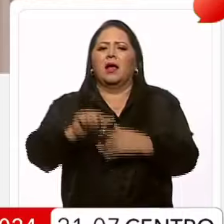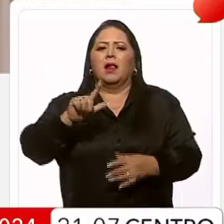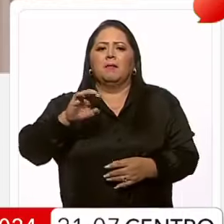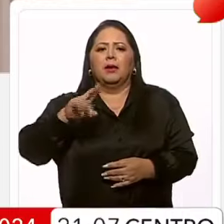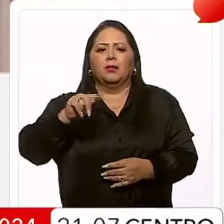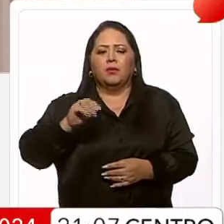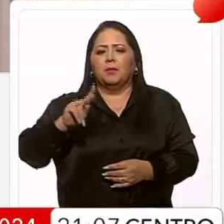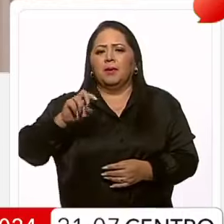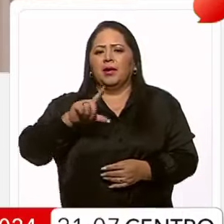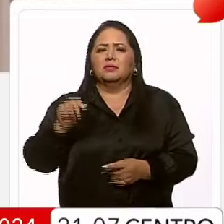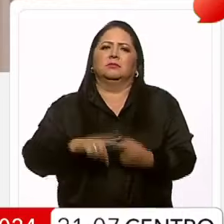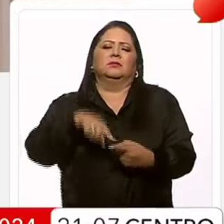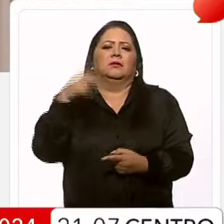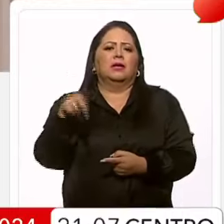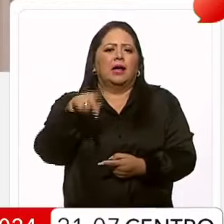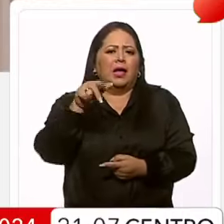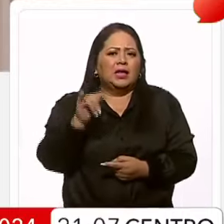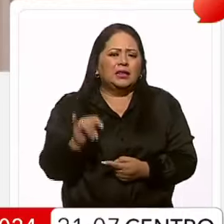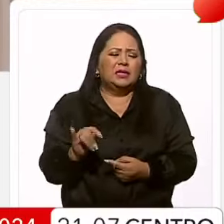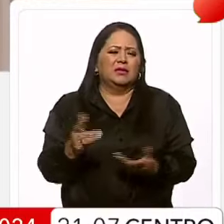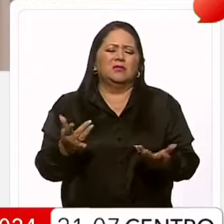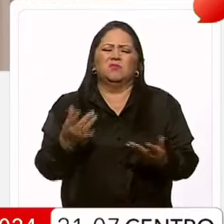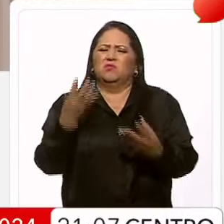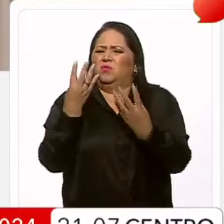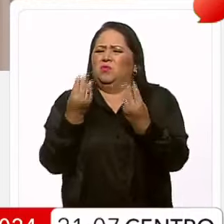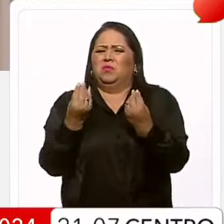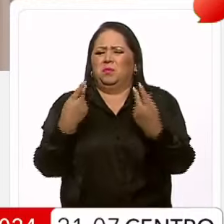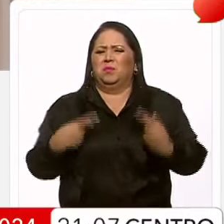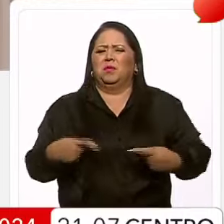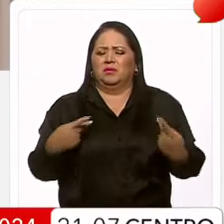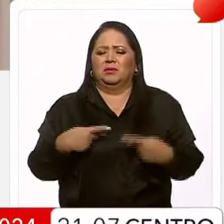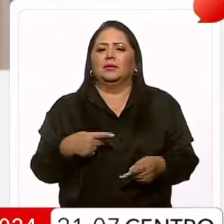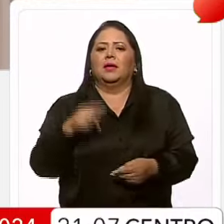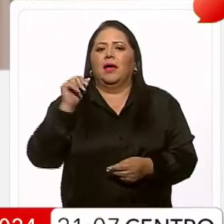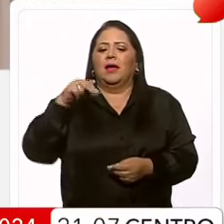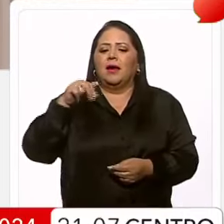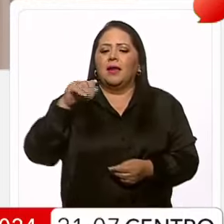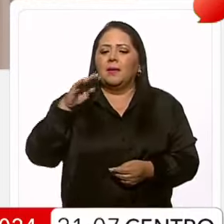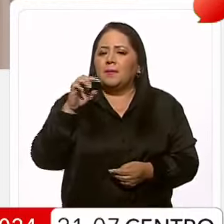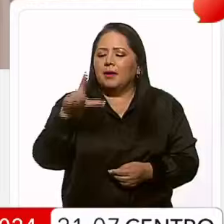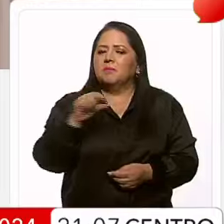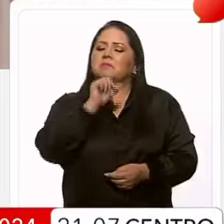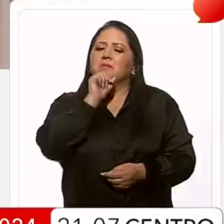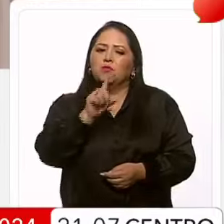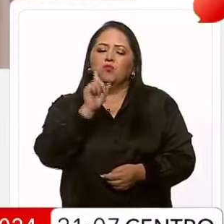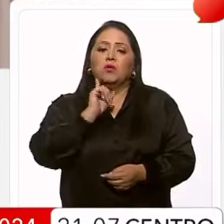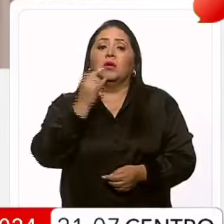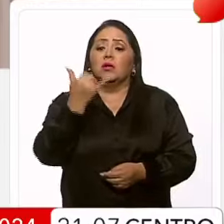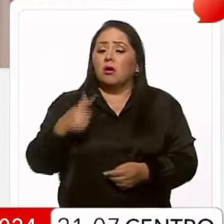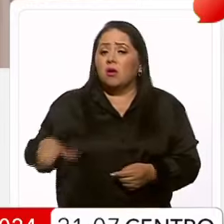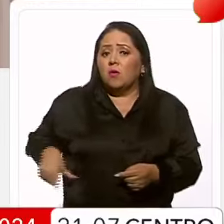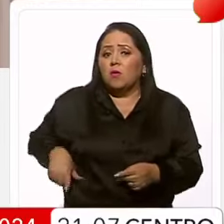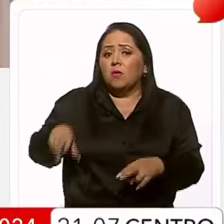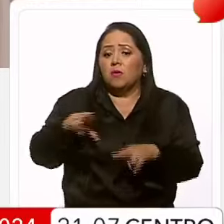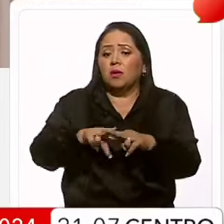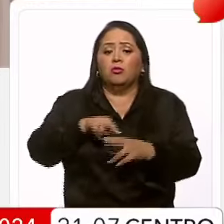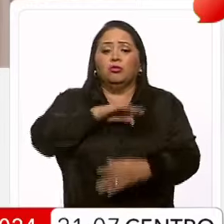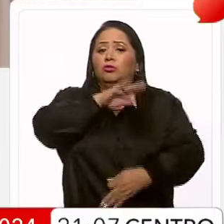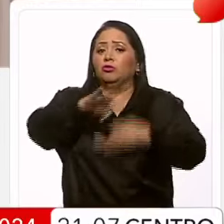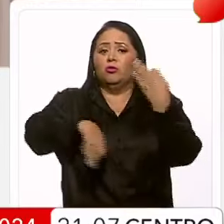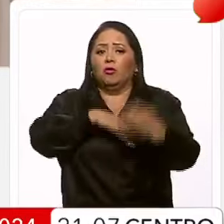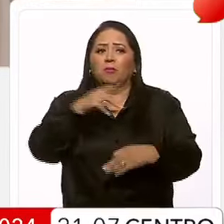Peláez y Katia Viderco y cosas por el estilo. Bueno, Anabel, por supuesto, también. Y el gobernador, todos los